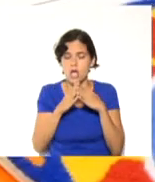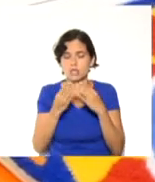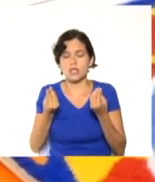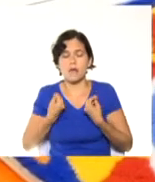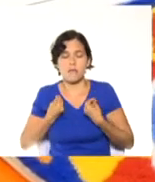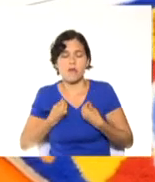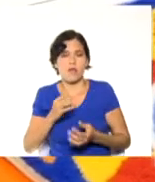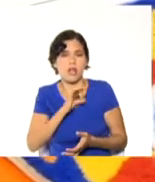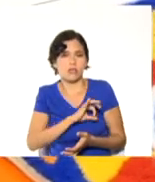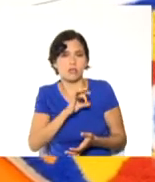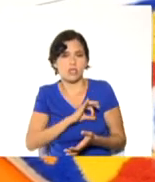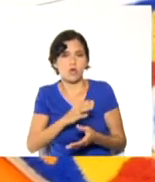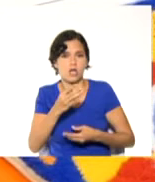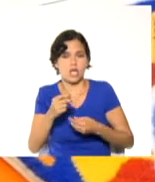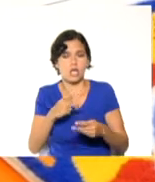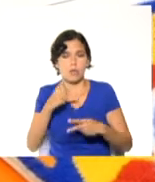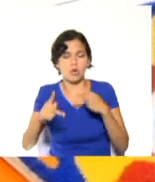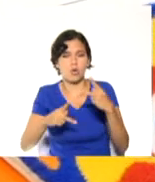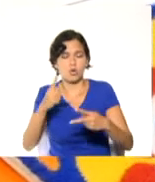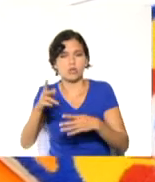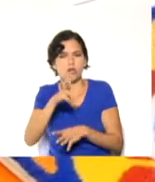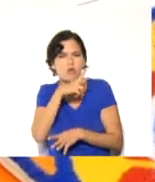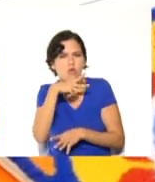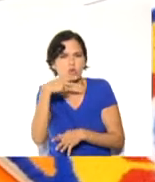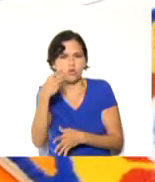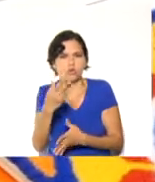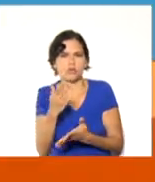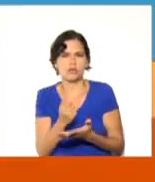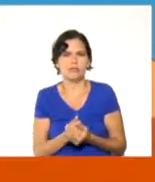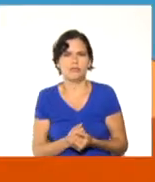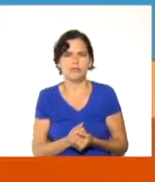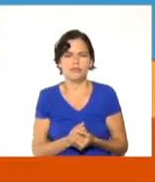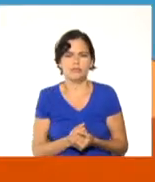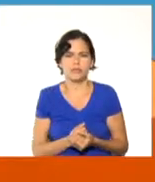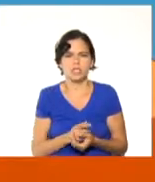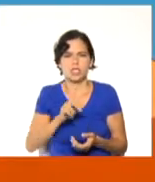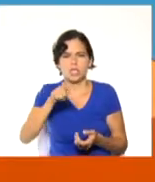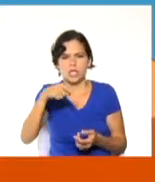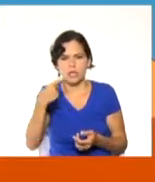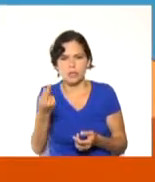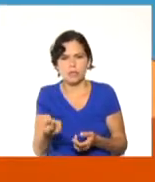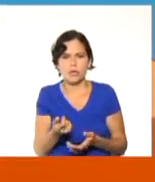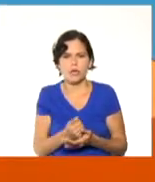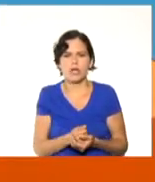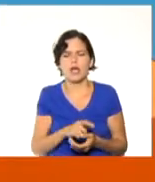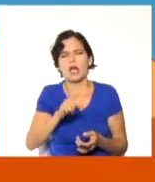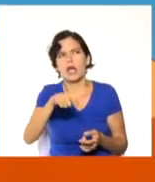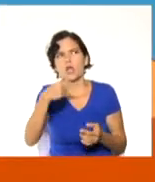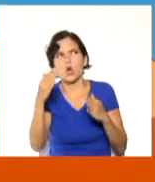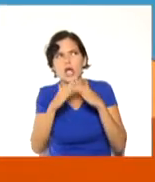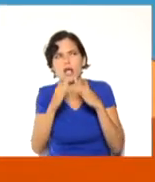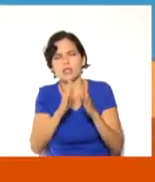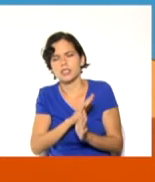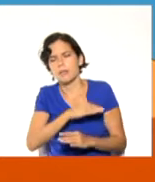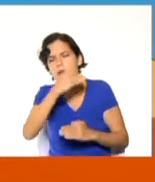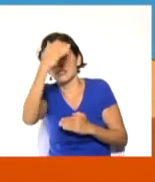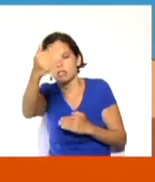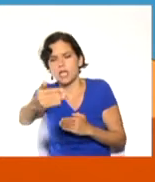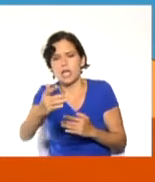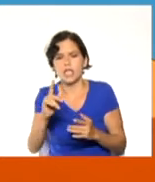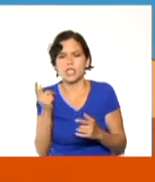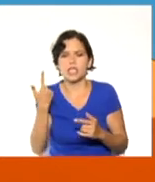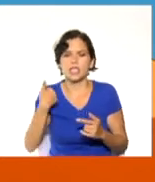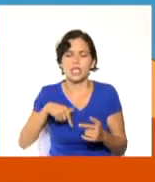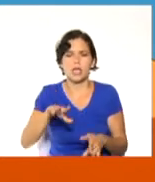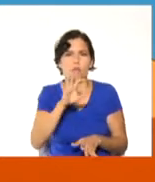la señora que produce los dulces más sabrosos de tu entorno. Después, a 2 casas más hacia adelante,